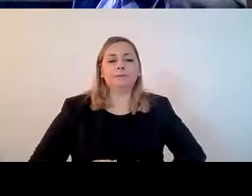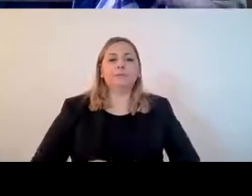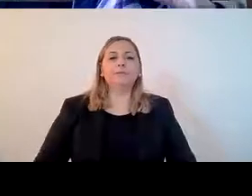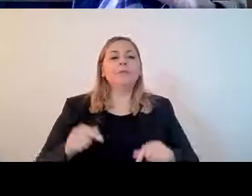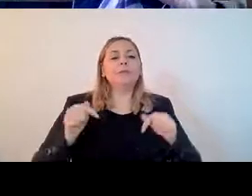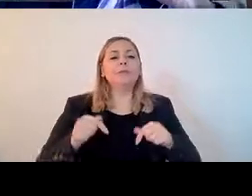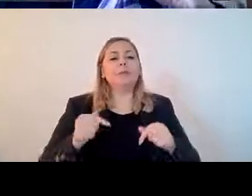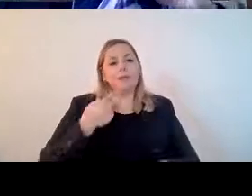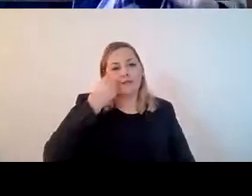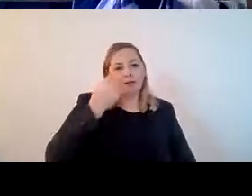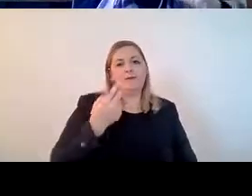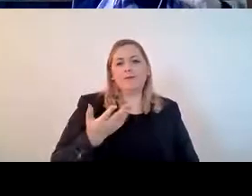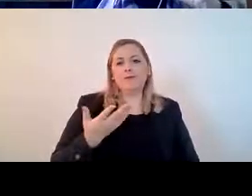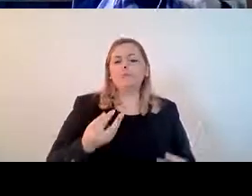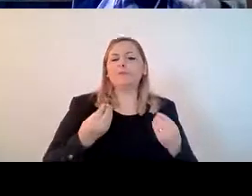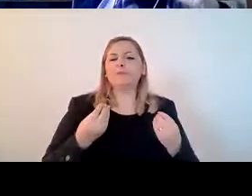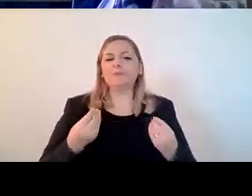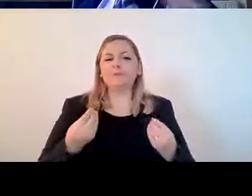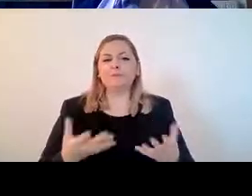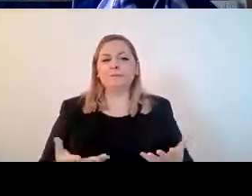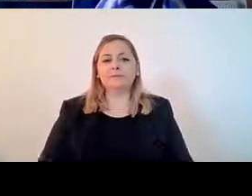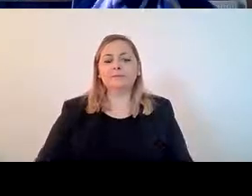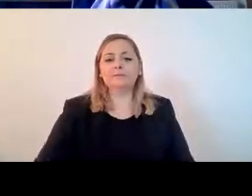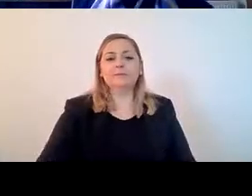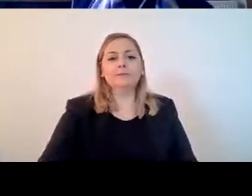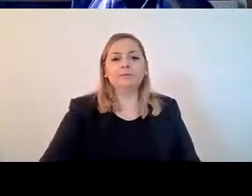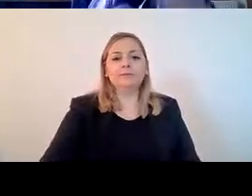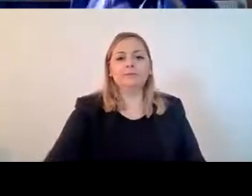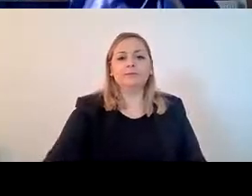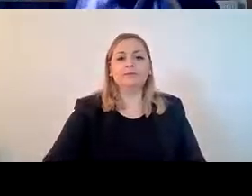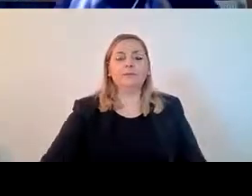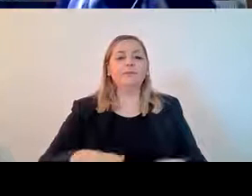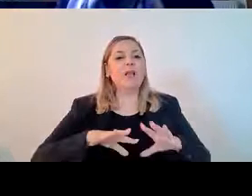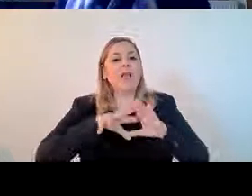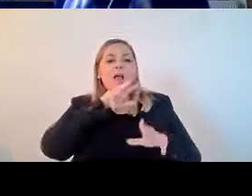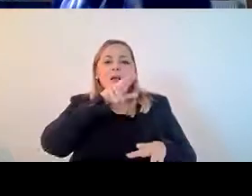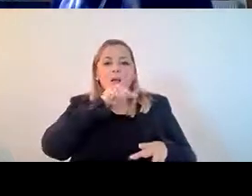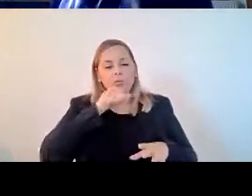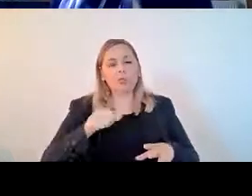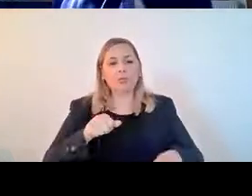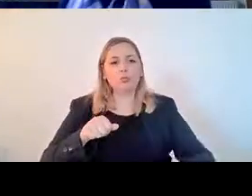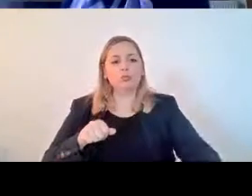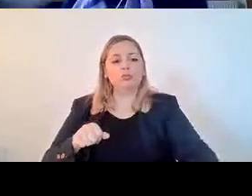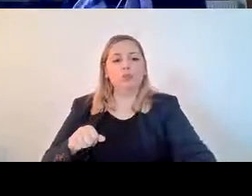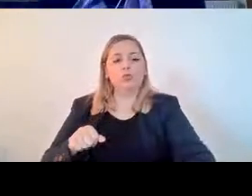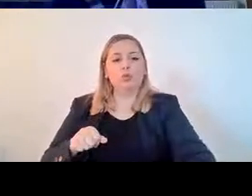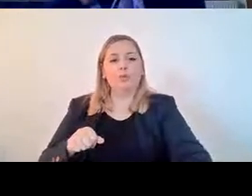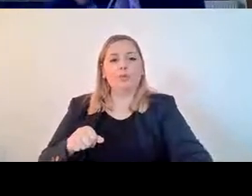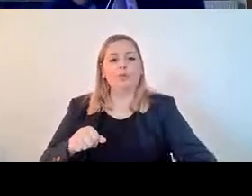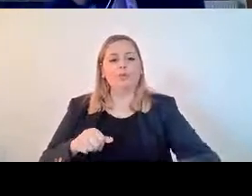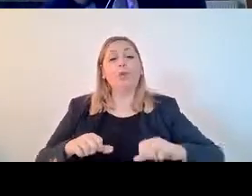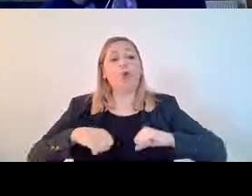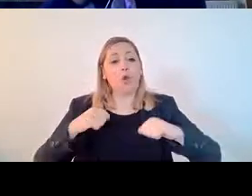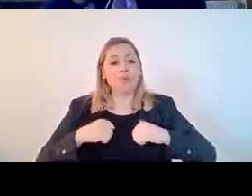Ahora vamos a ver qué es lo que pasa entonces con estos adultos y adolescentes en el contexto de la pandemia. Las